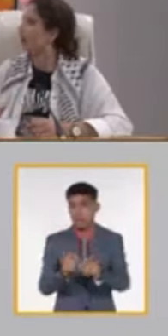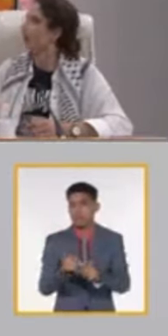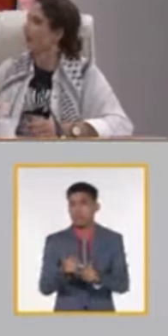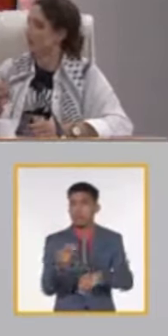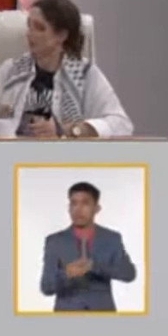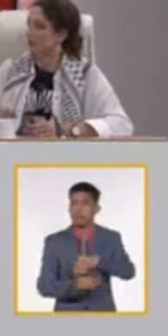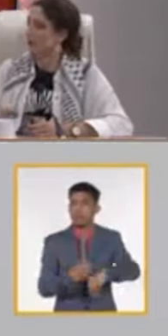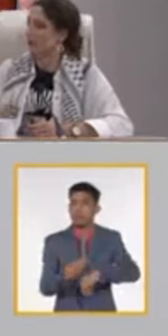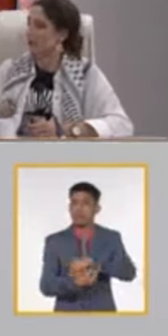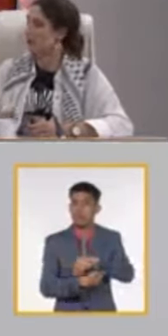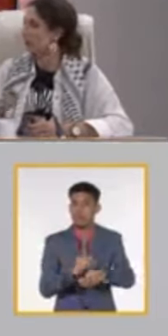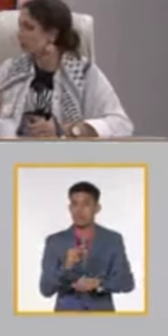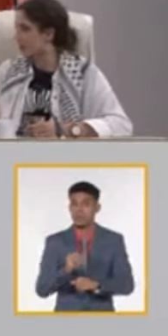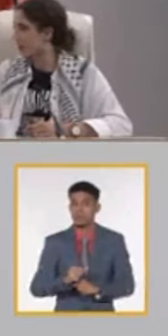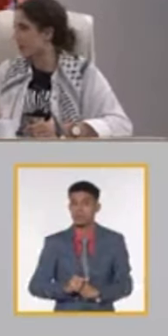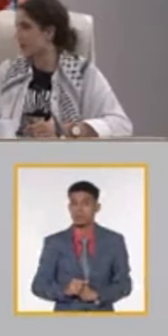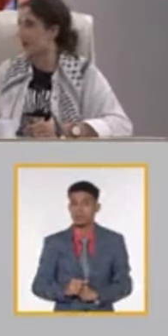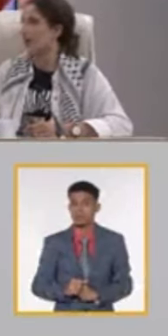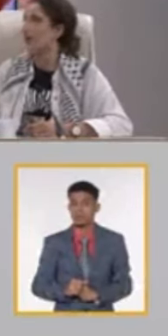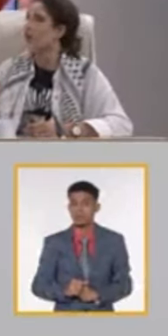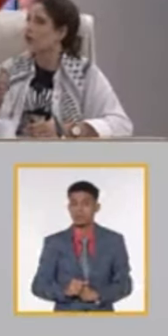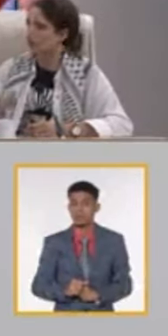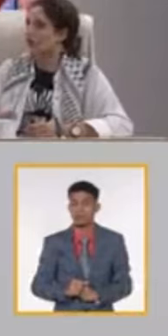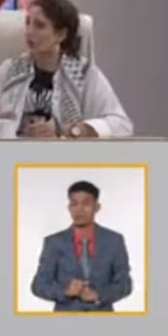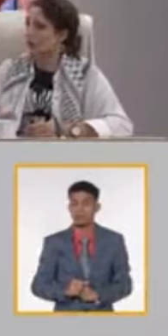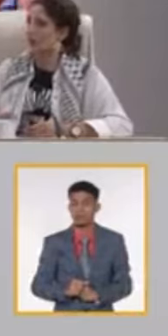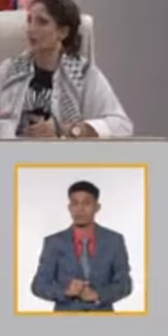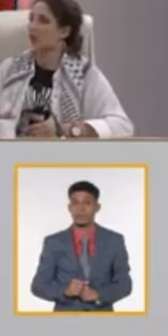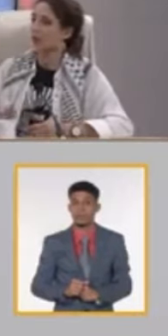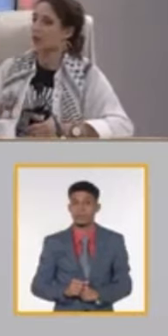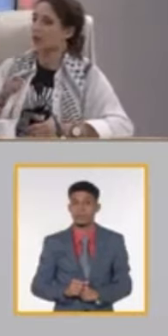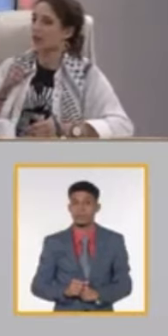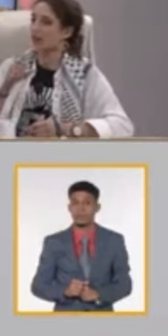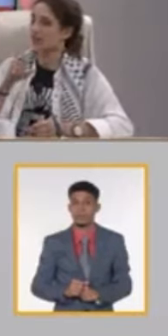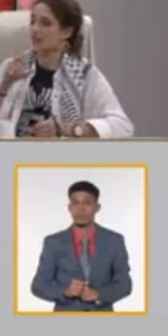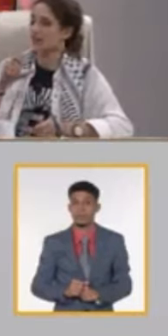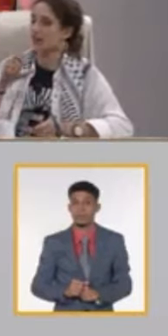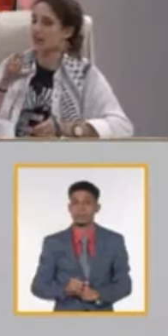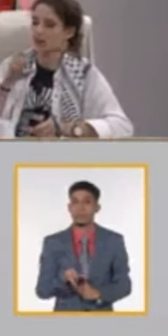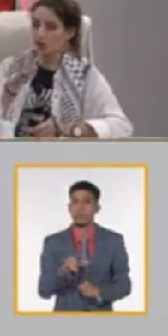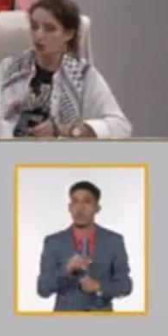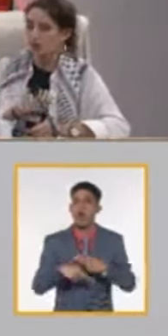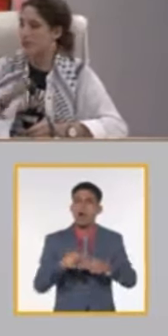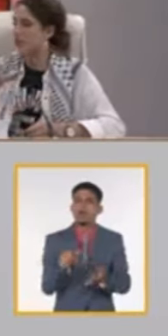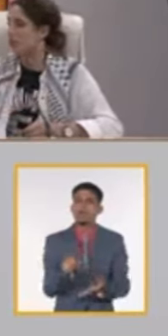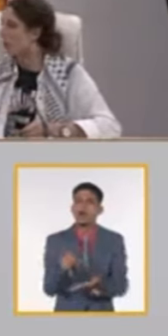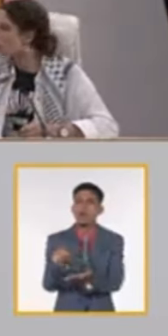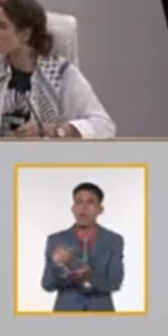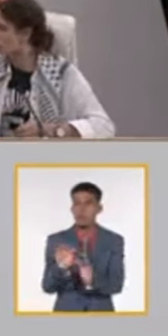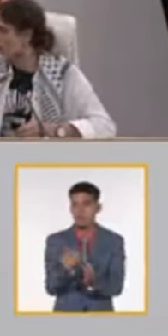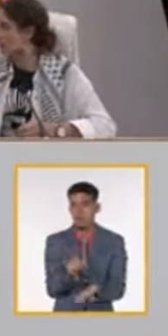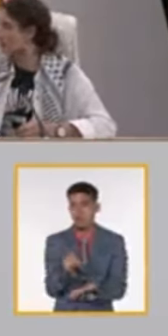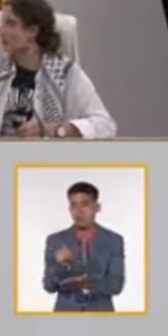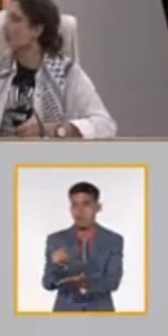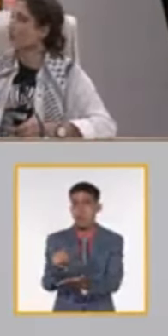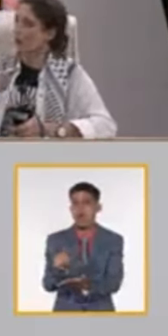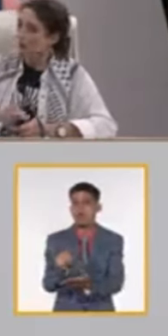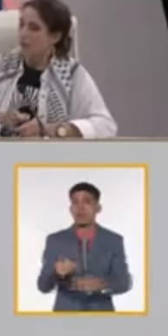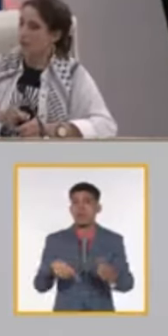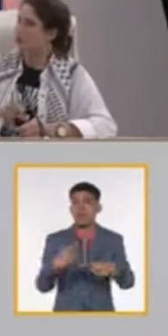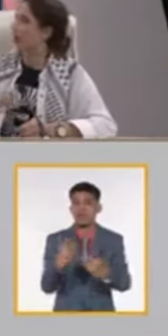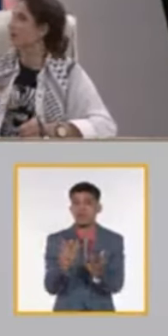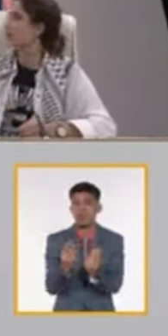Por ejemplo, se realiza una campaña contra una naviera que